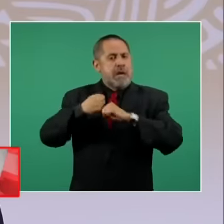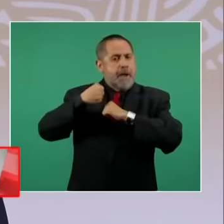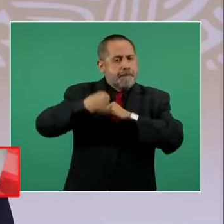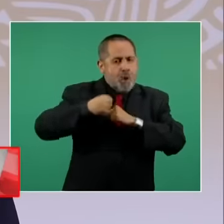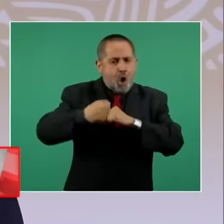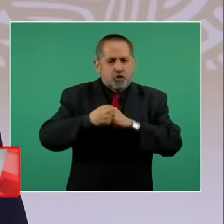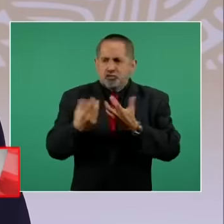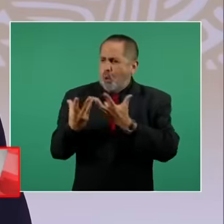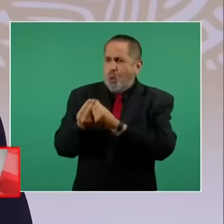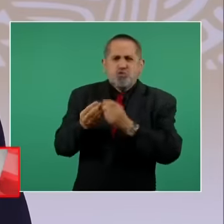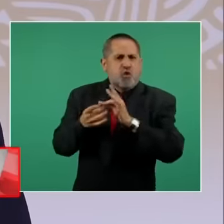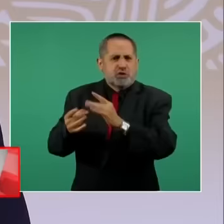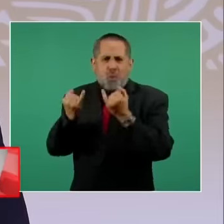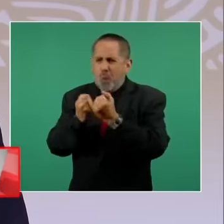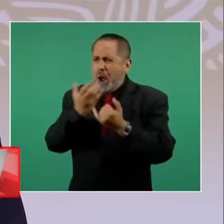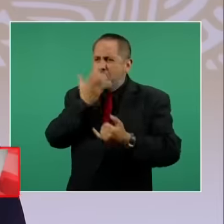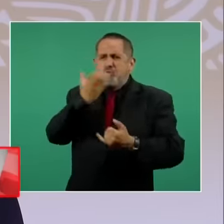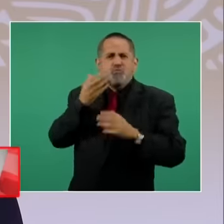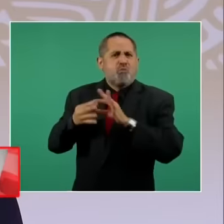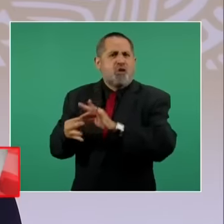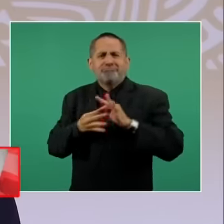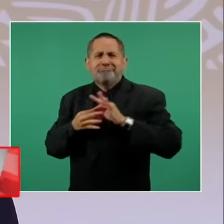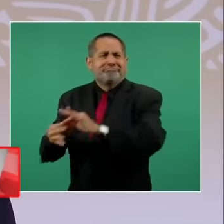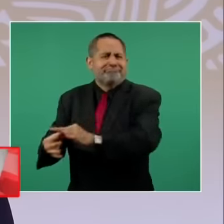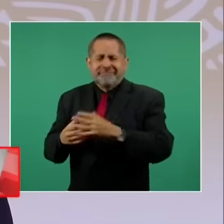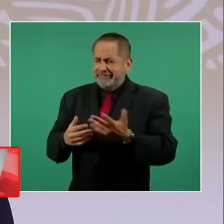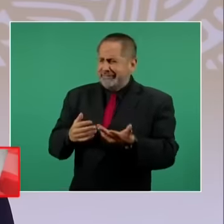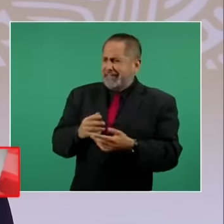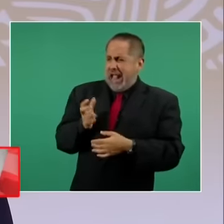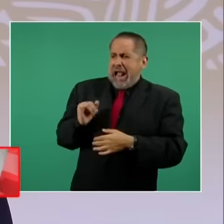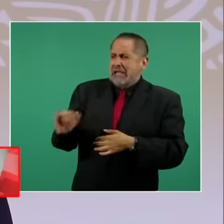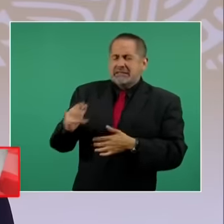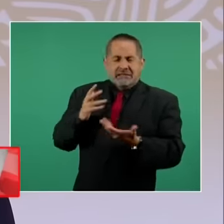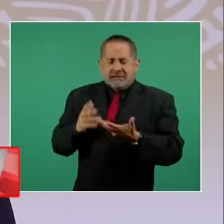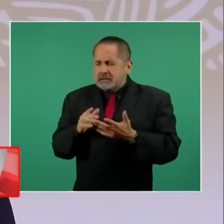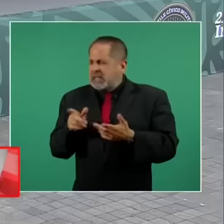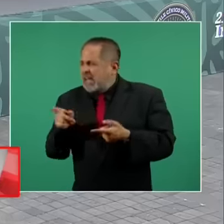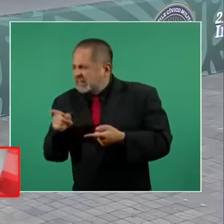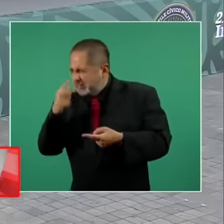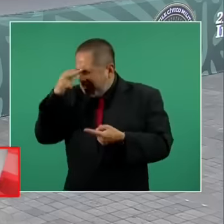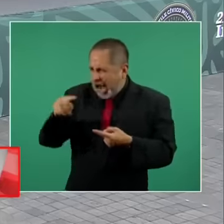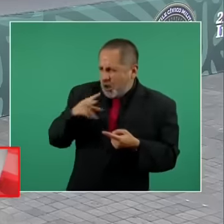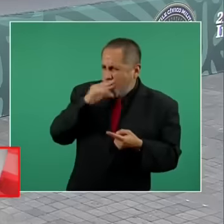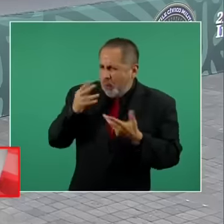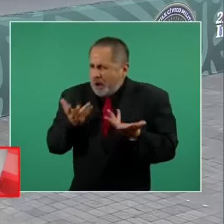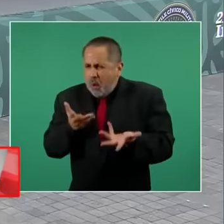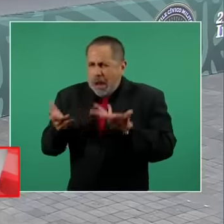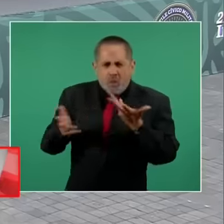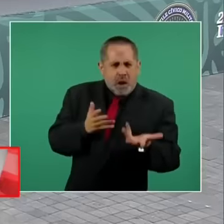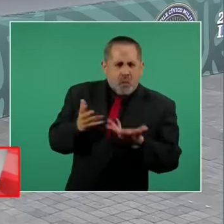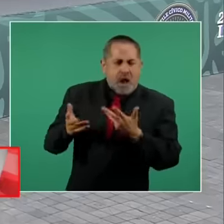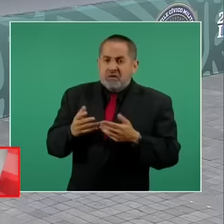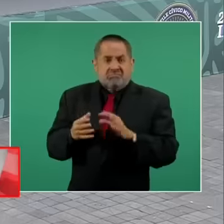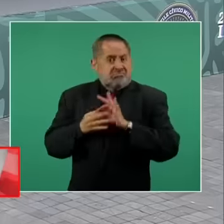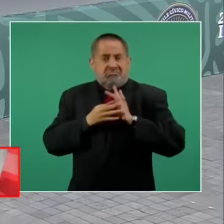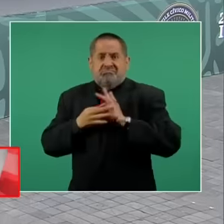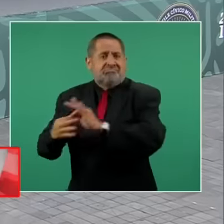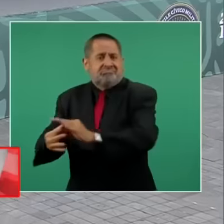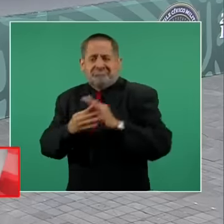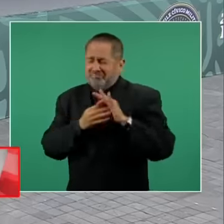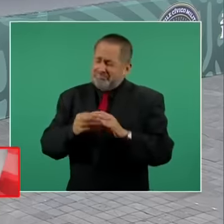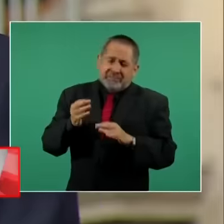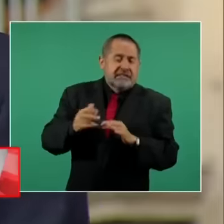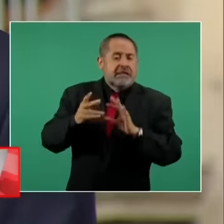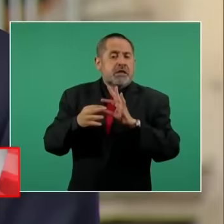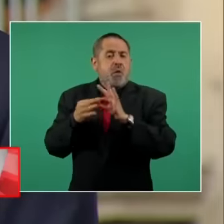donde la conexión se da tan natural y profunda que por momentos se pierde el origen exacto de obras y hechos, y hay que concluir